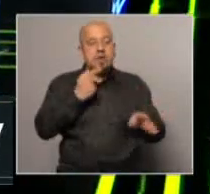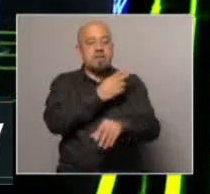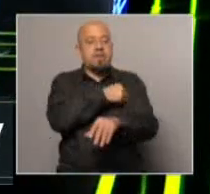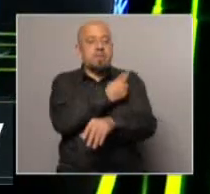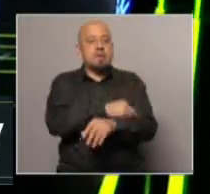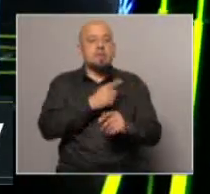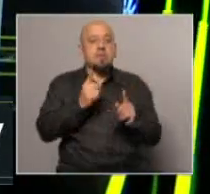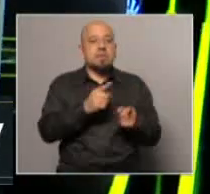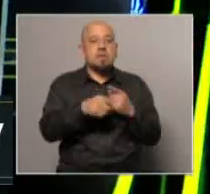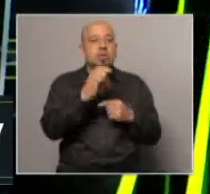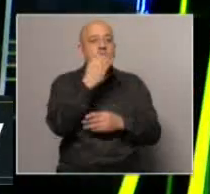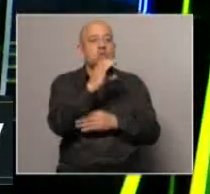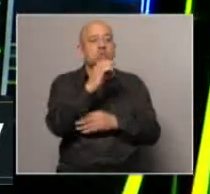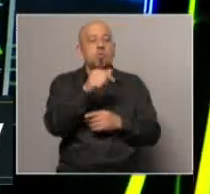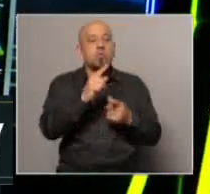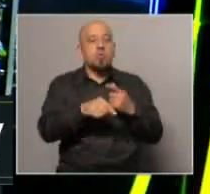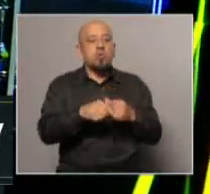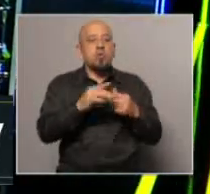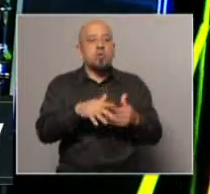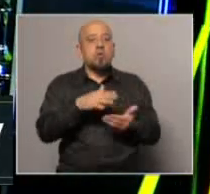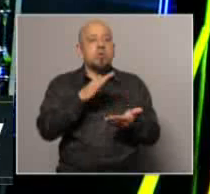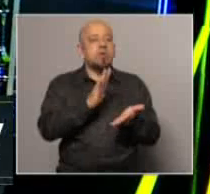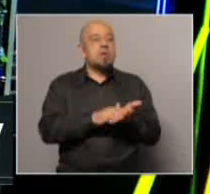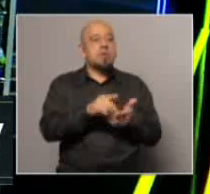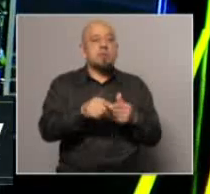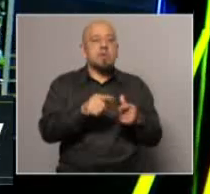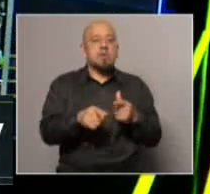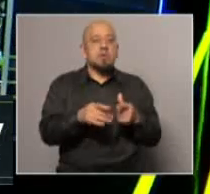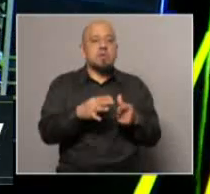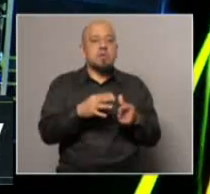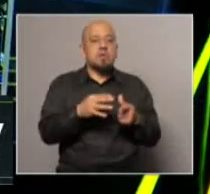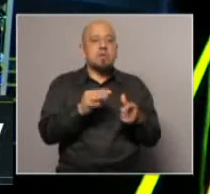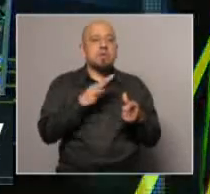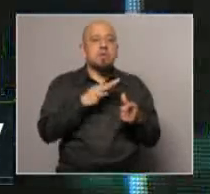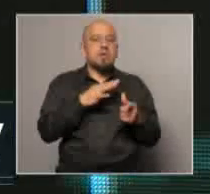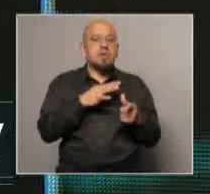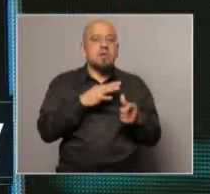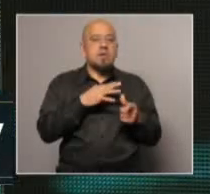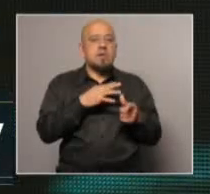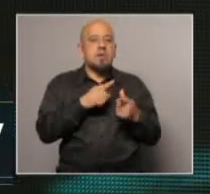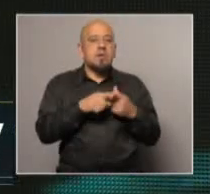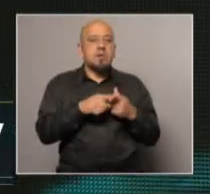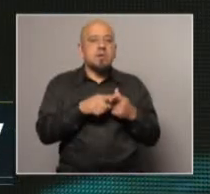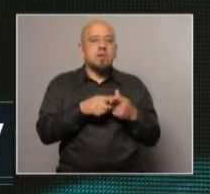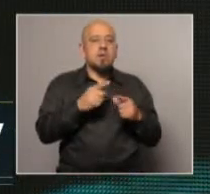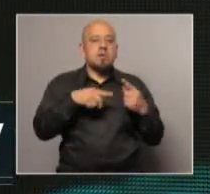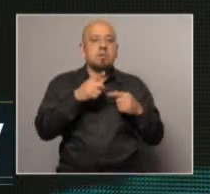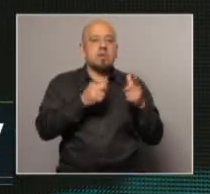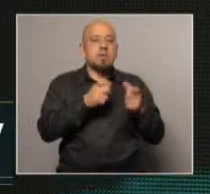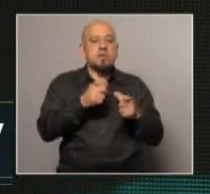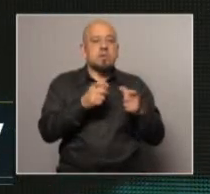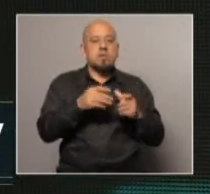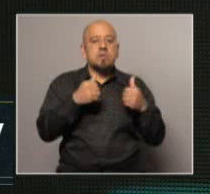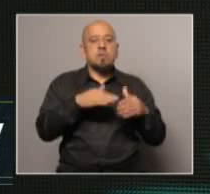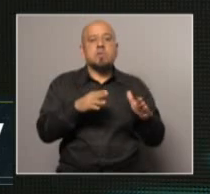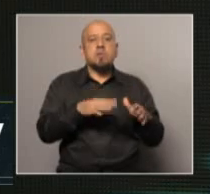y se ve también, yo creo, en la mesa familiar, donde hay una mayor vocación de gente que, bueno, que hace